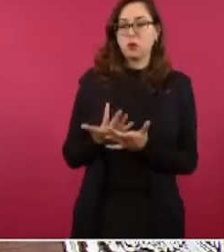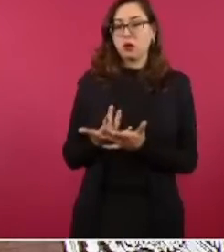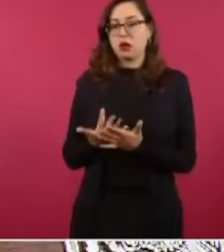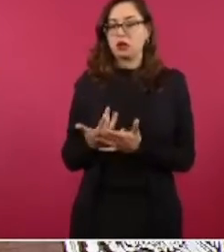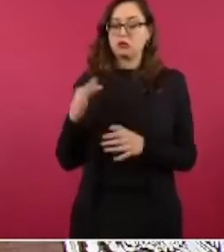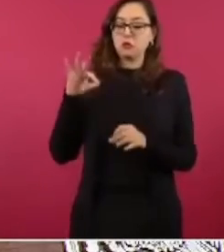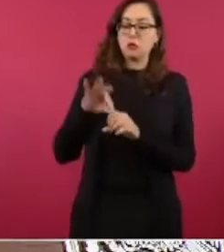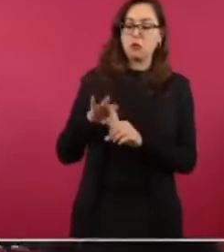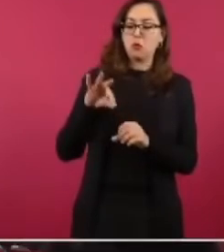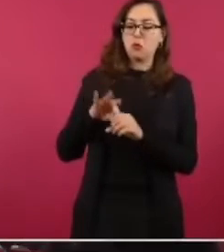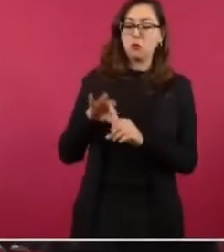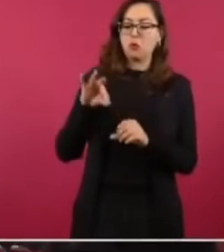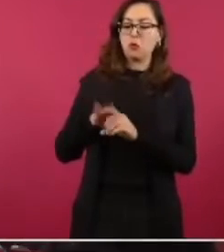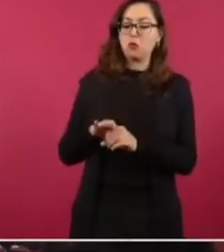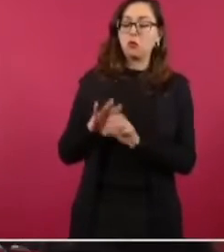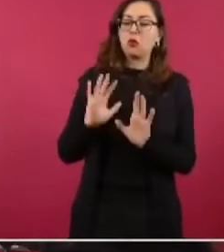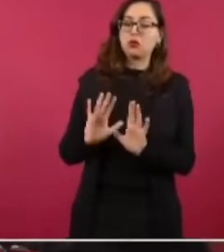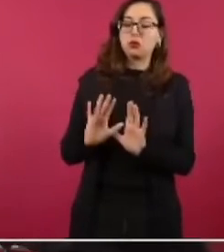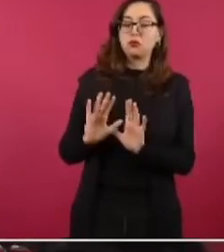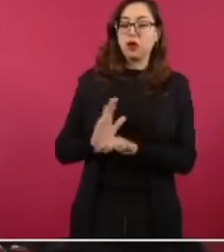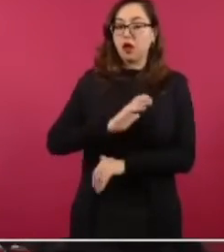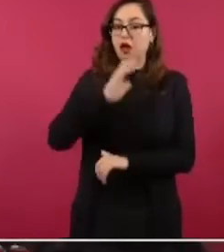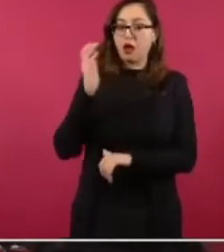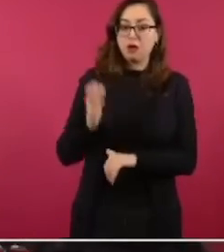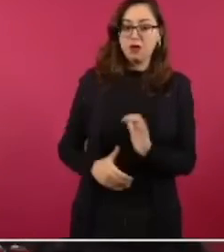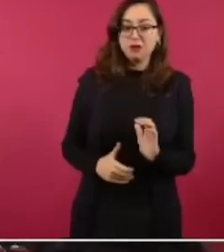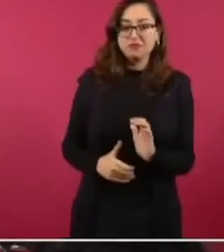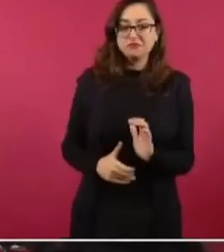electoral porque quiero la paz.